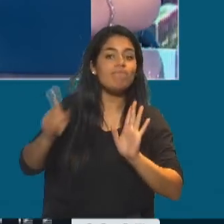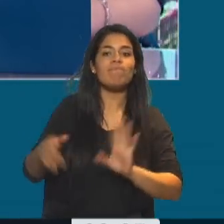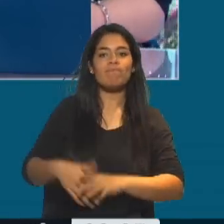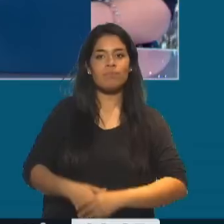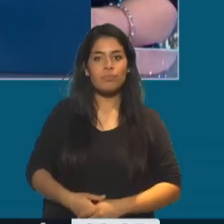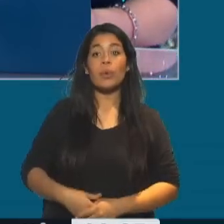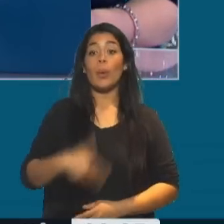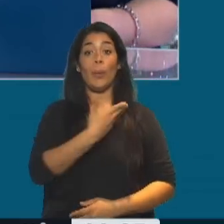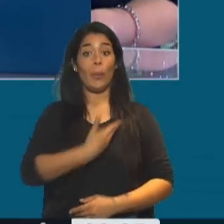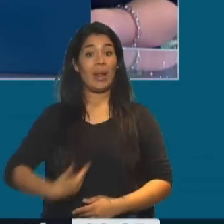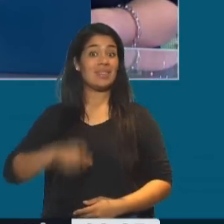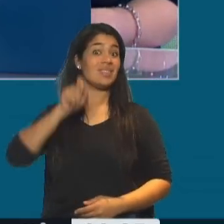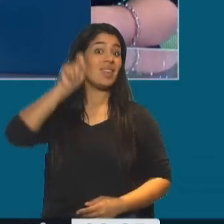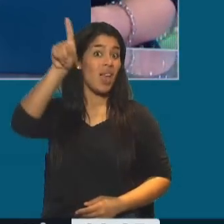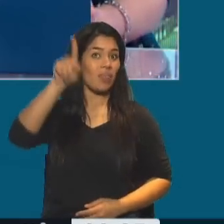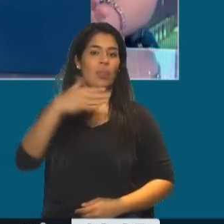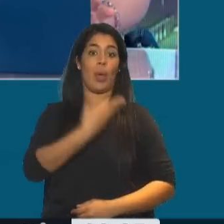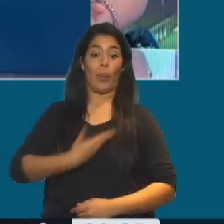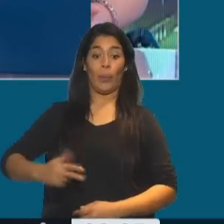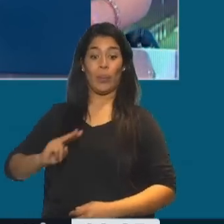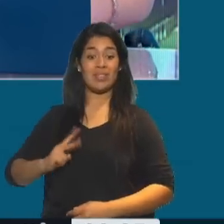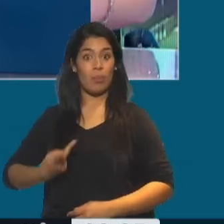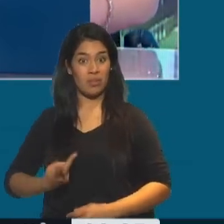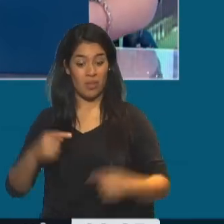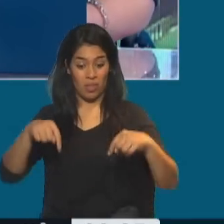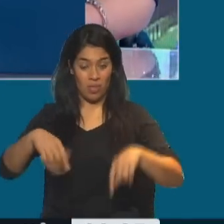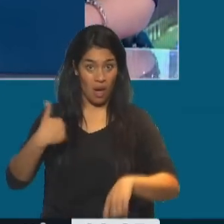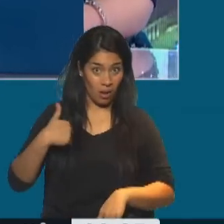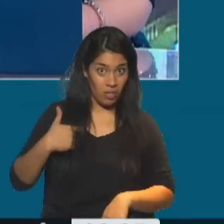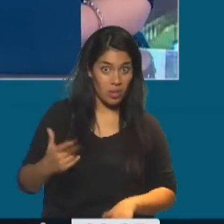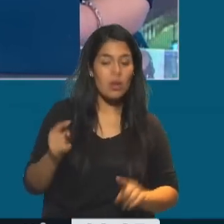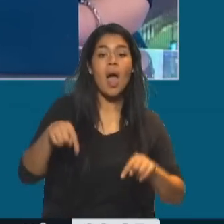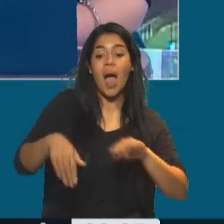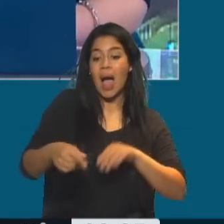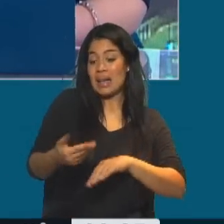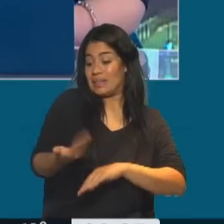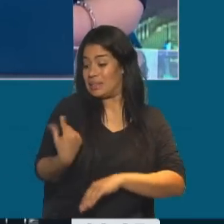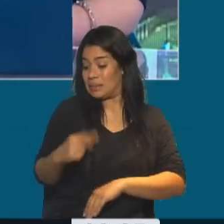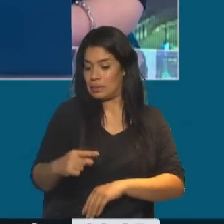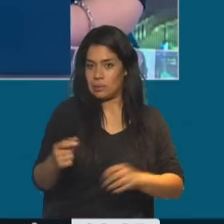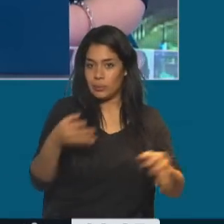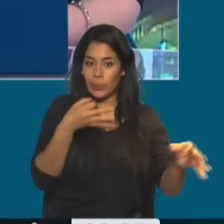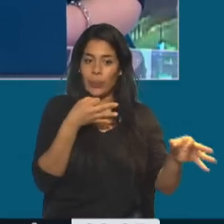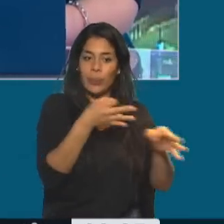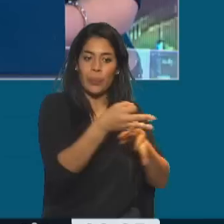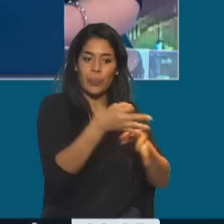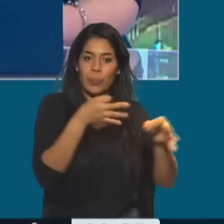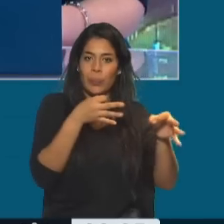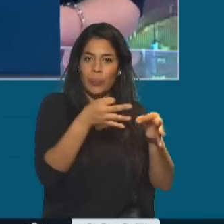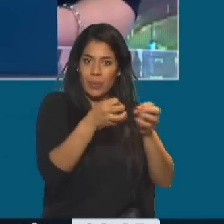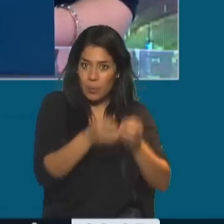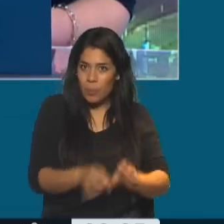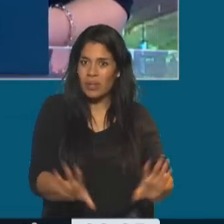vicepresidenta comenzó a entablarse en los últimos minutos. ¿Sí? Esta es la última versión que suena con